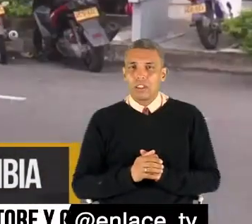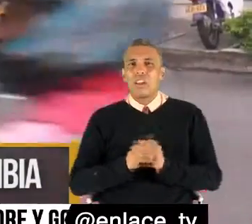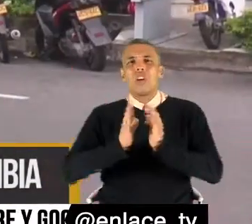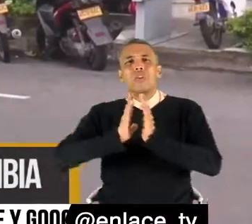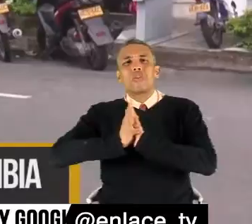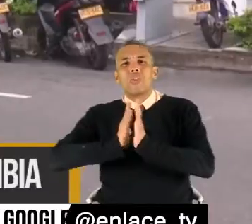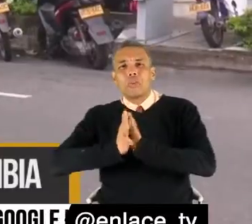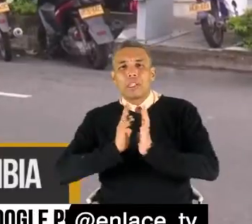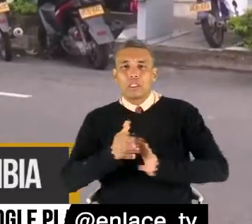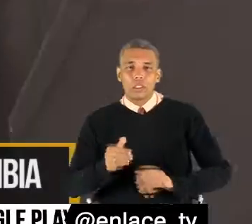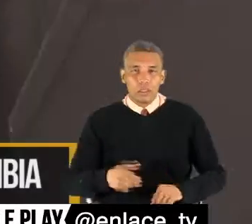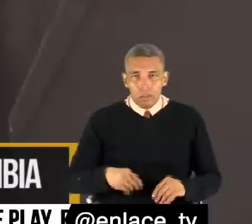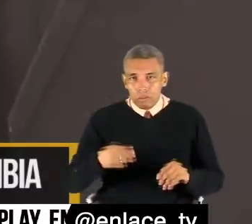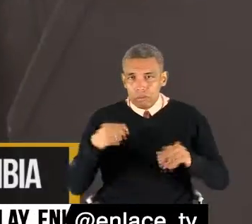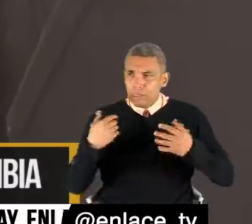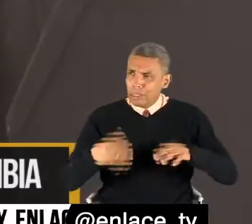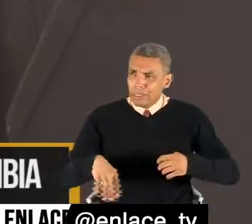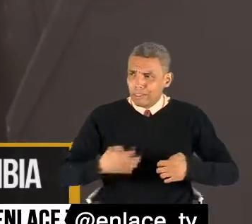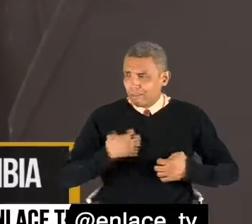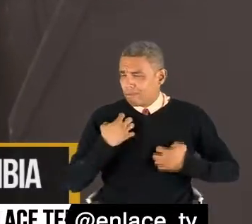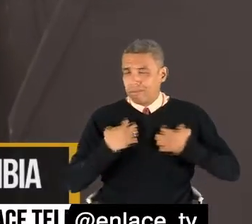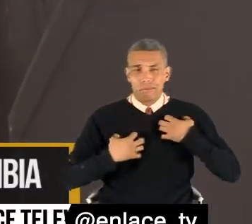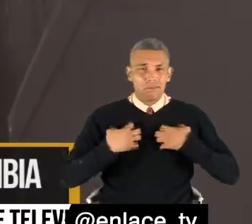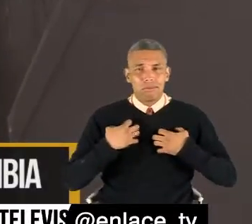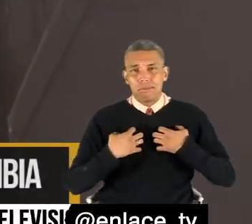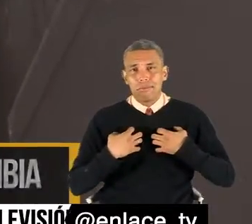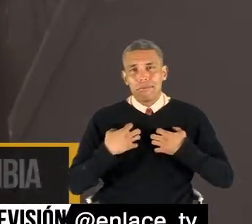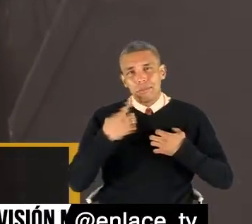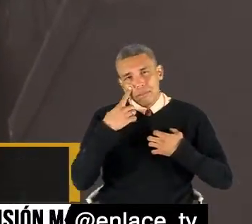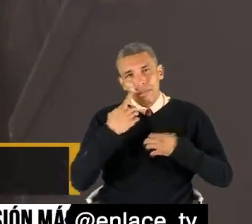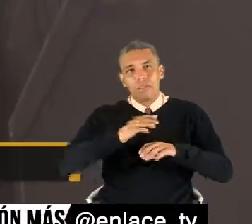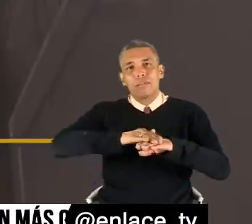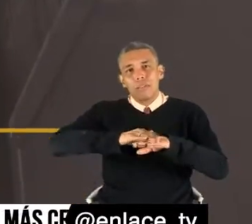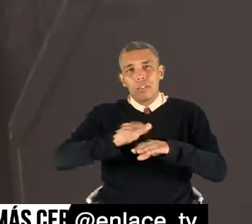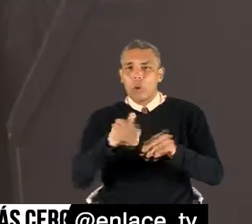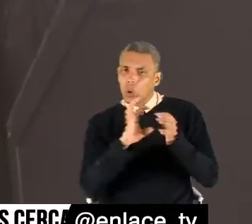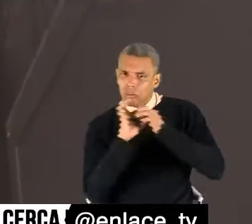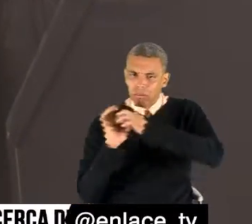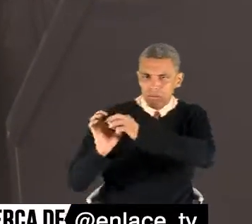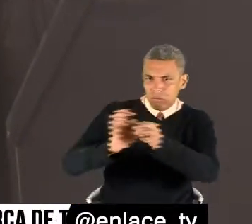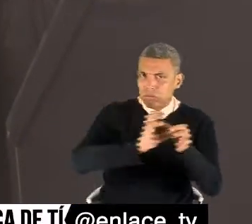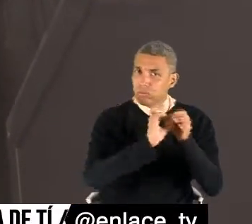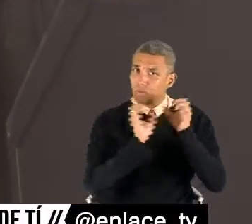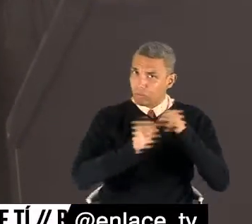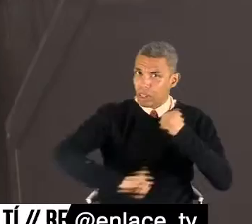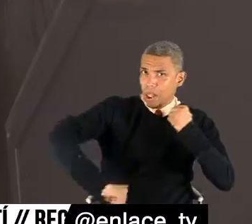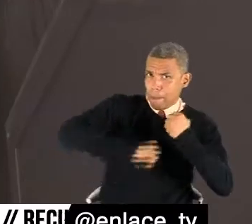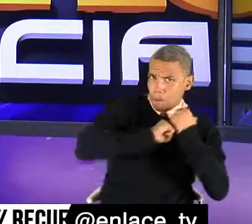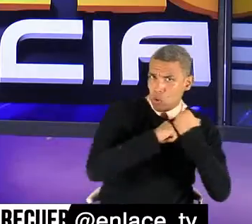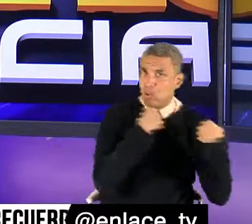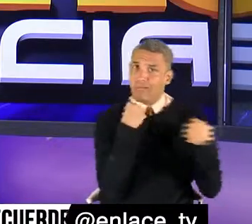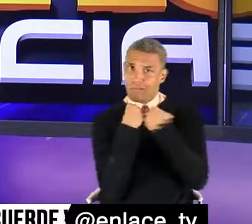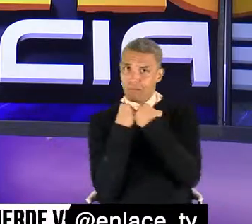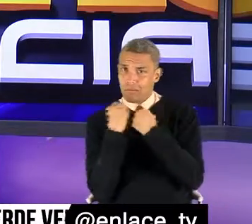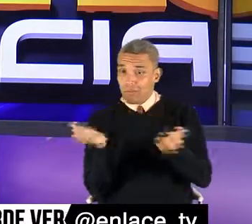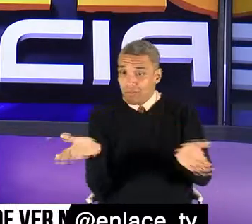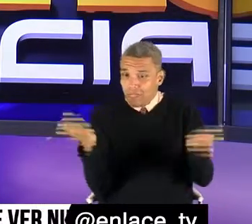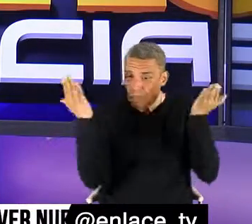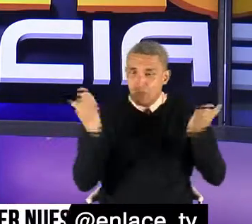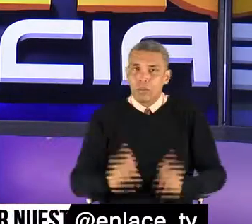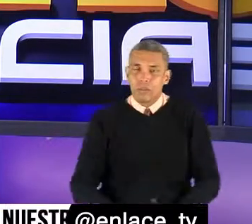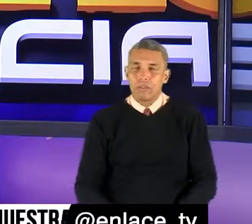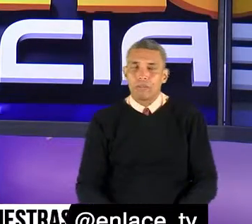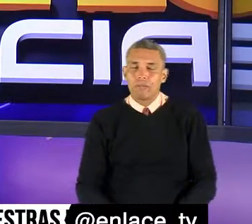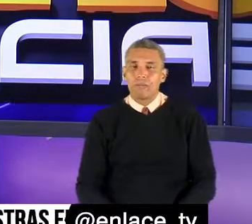encuentran alarmados por el incremento de estos casos y hacen un llamado a unirse para mitigar estos hechos. La